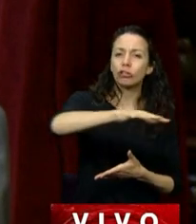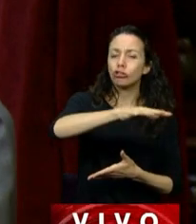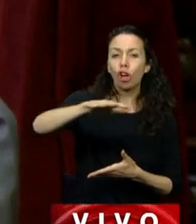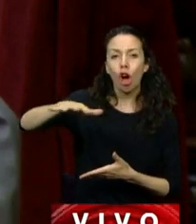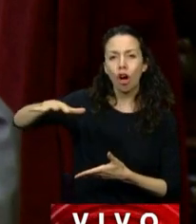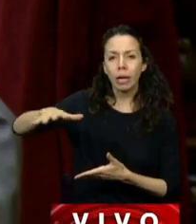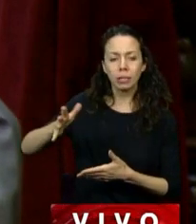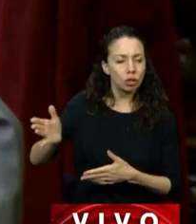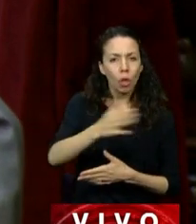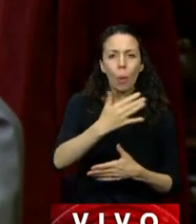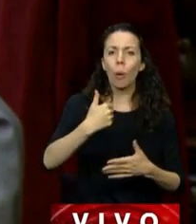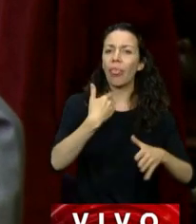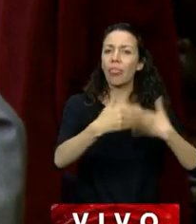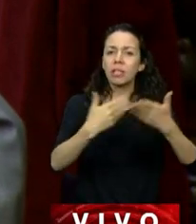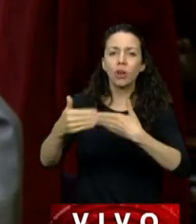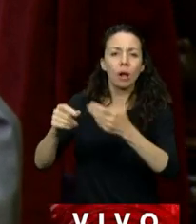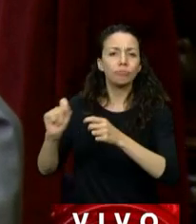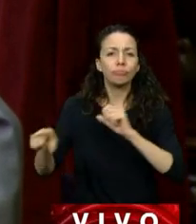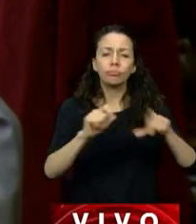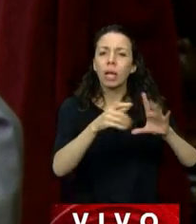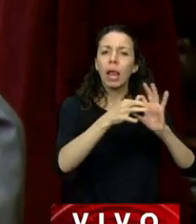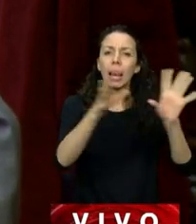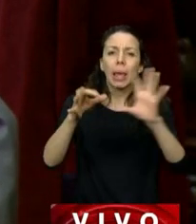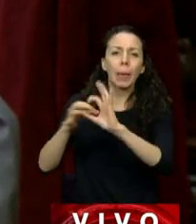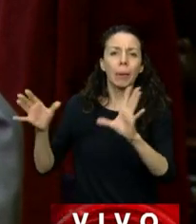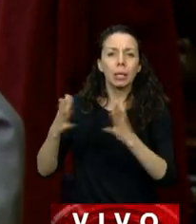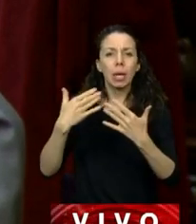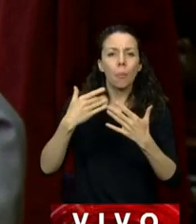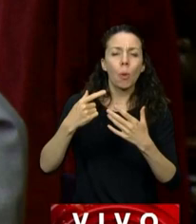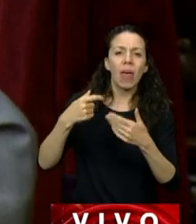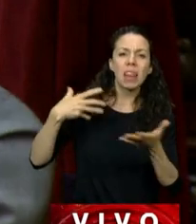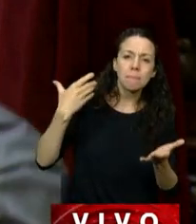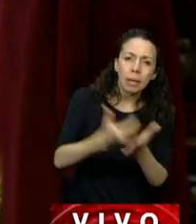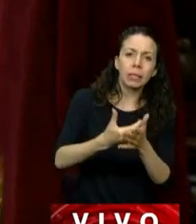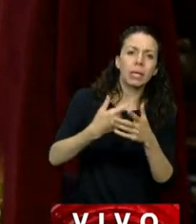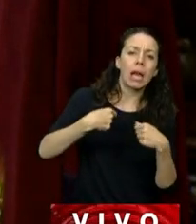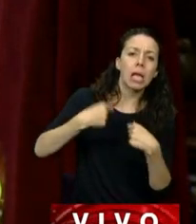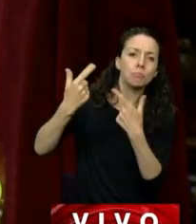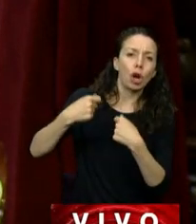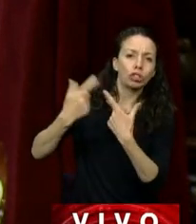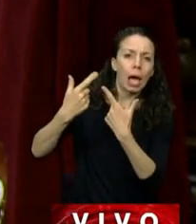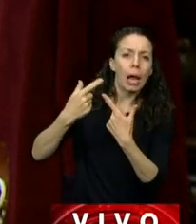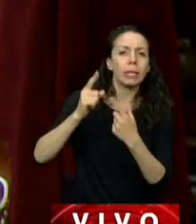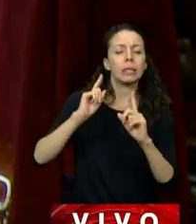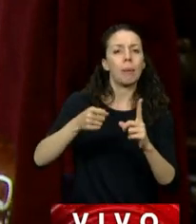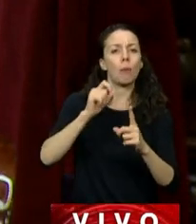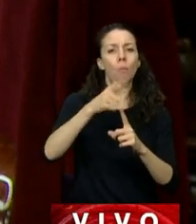economía se desarrollen en libertad, que inviertan, que exporten y se posicionen en distintos